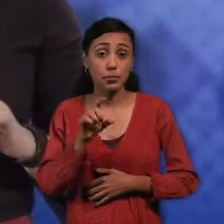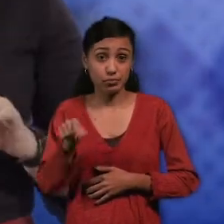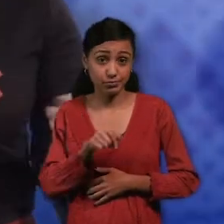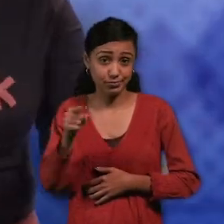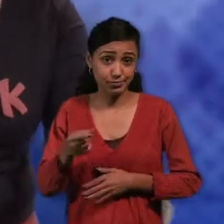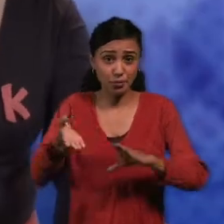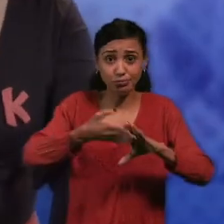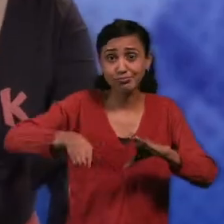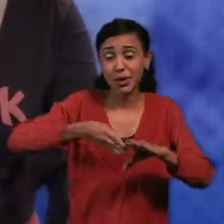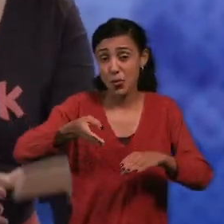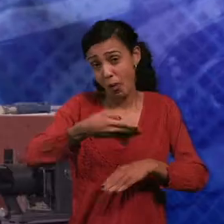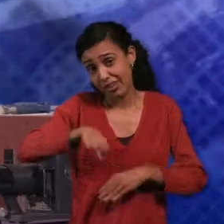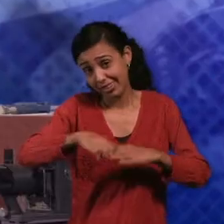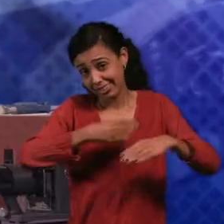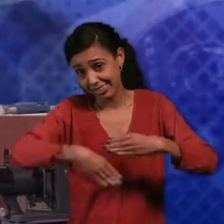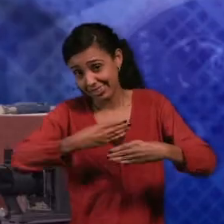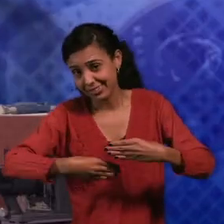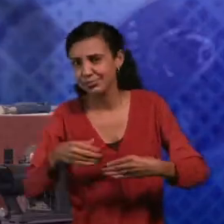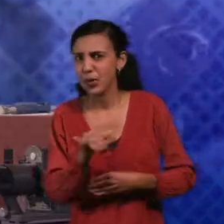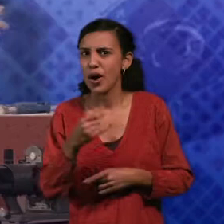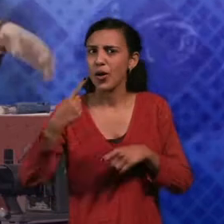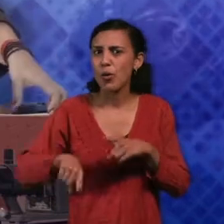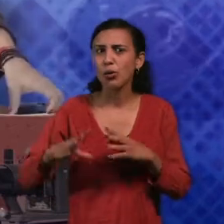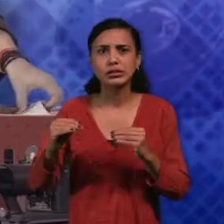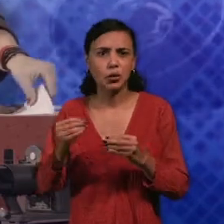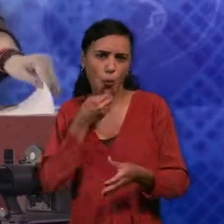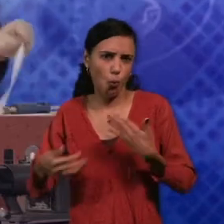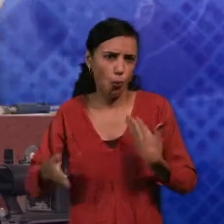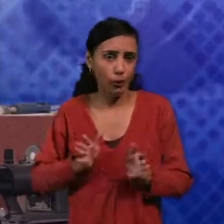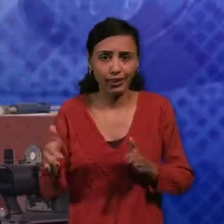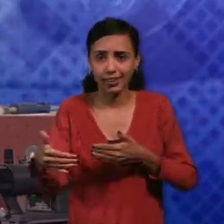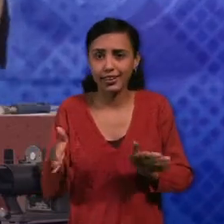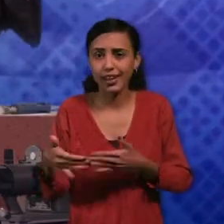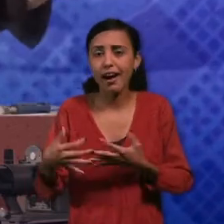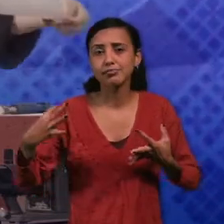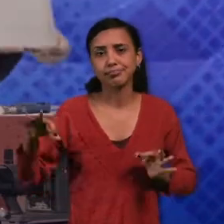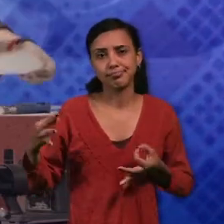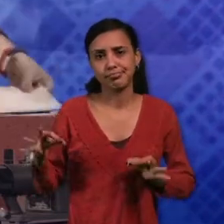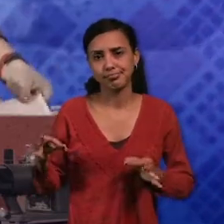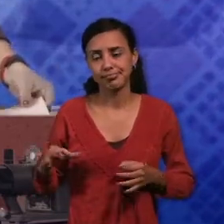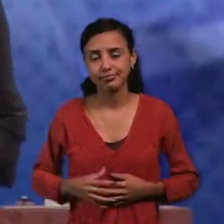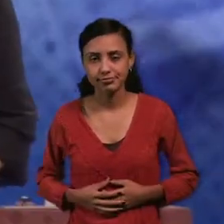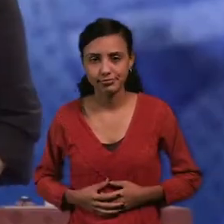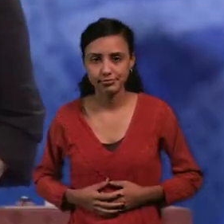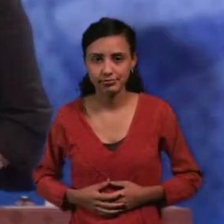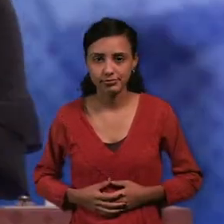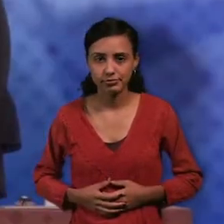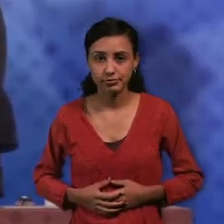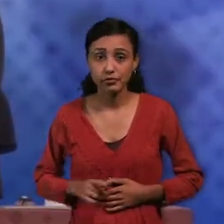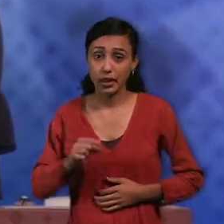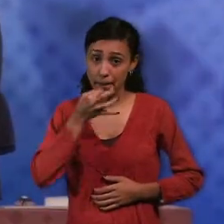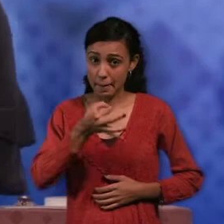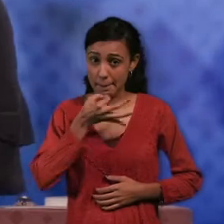que vienen los rollos de papel sanitario, un pedazo de cartón de cualquier caja y hojas de papel. Vamos a proceder a la